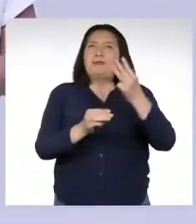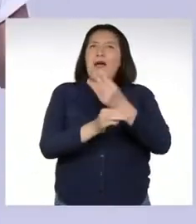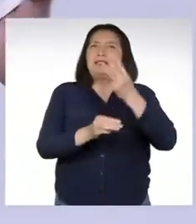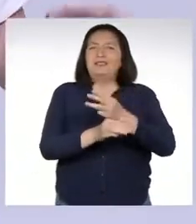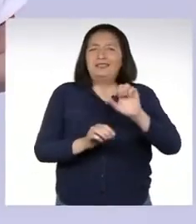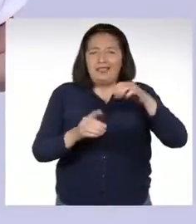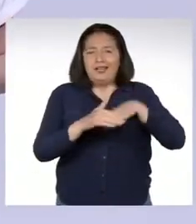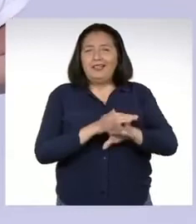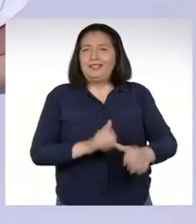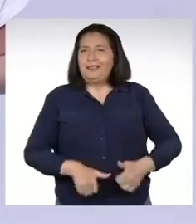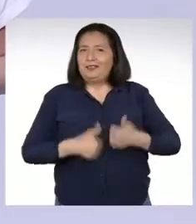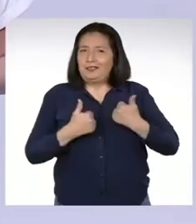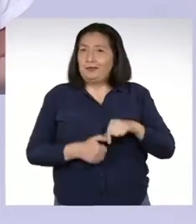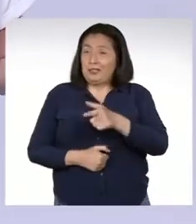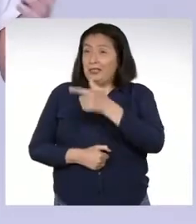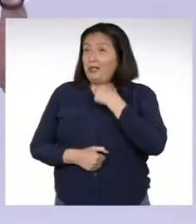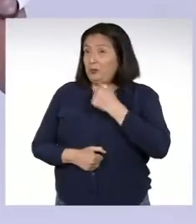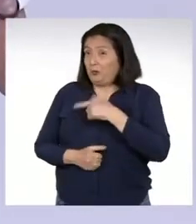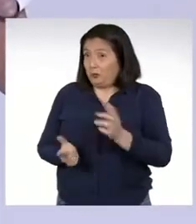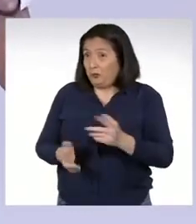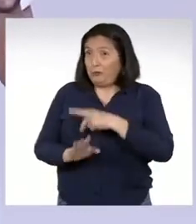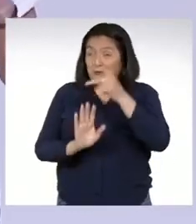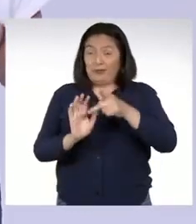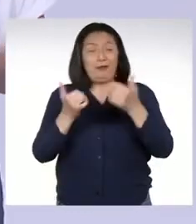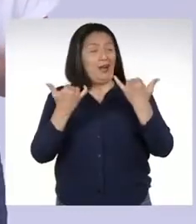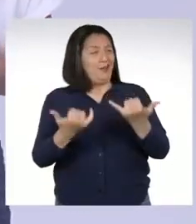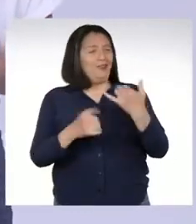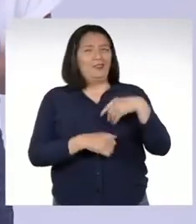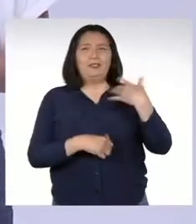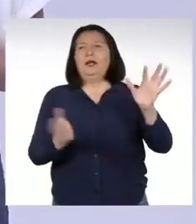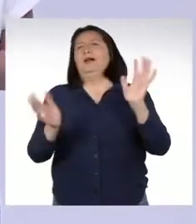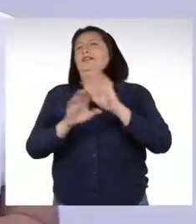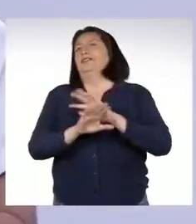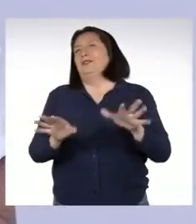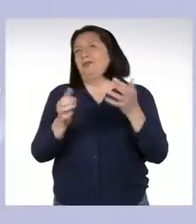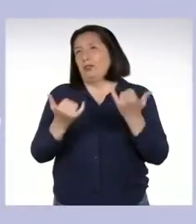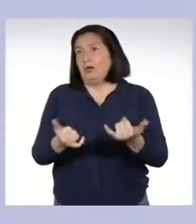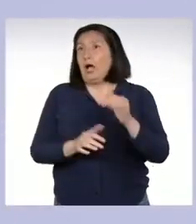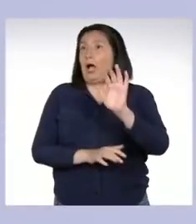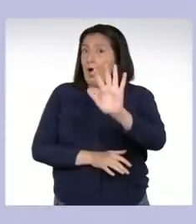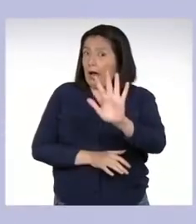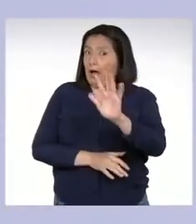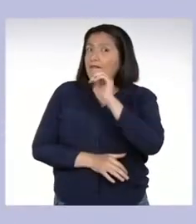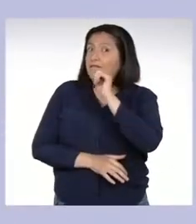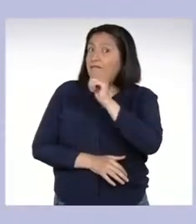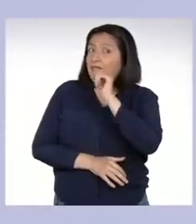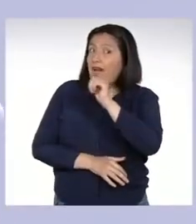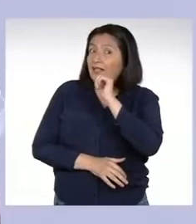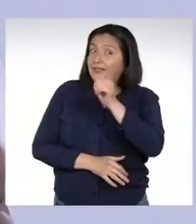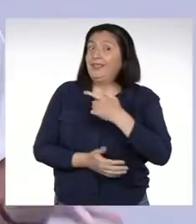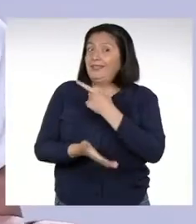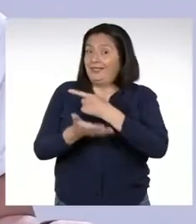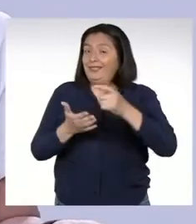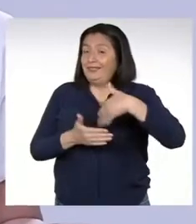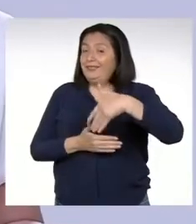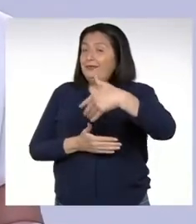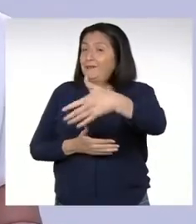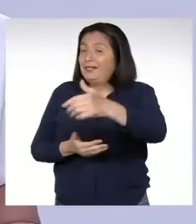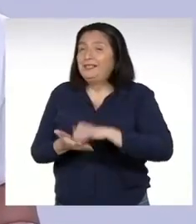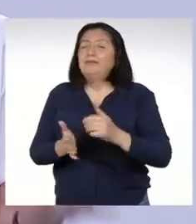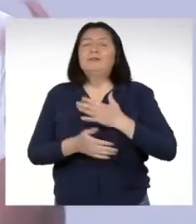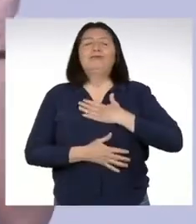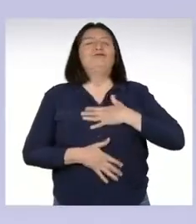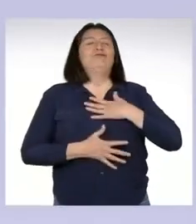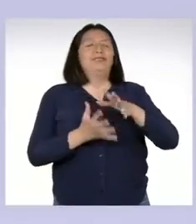diaria. ¿Les gustó el programa de hoy? A mí también. Hemos acabado por hoy, pero aún nos falta el resto de la semana para seguir